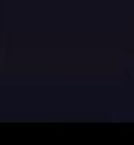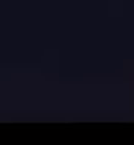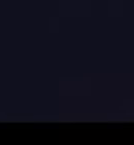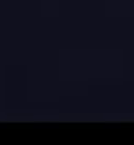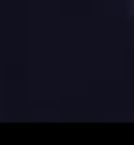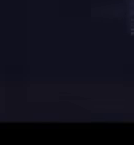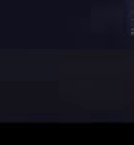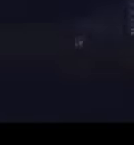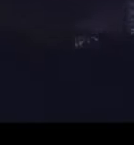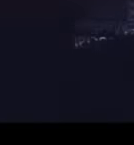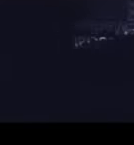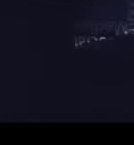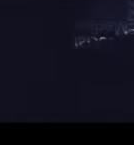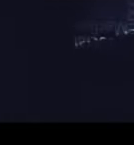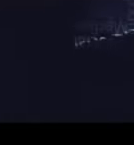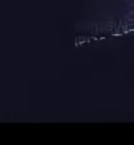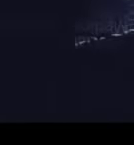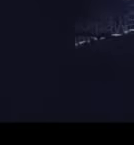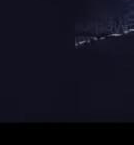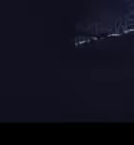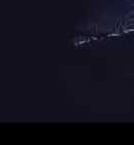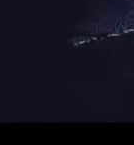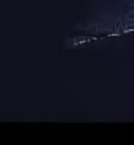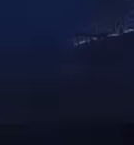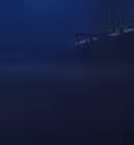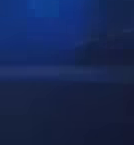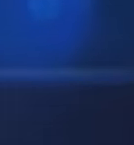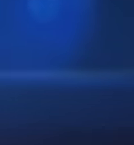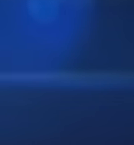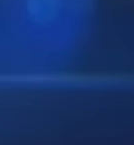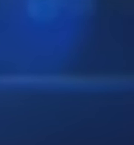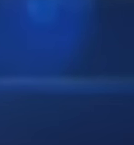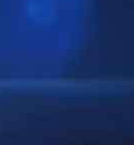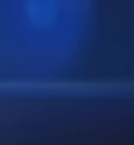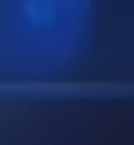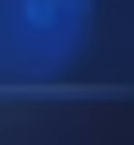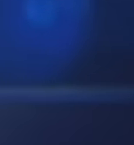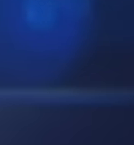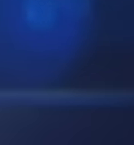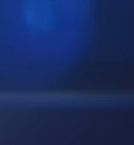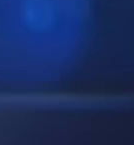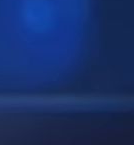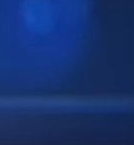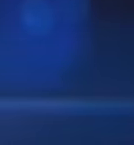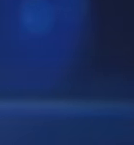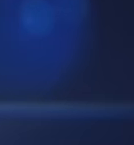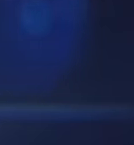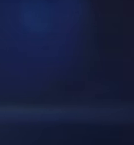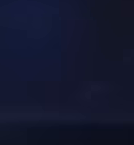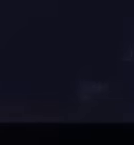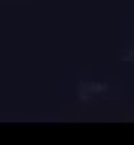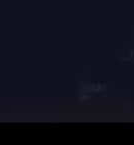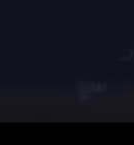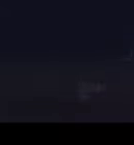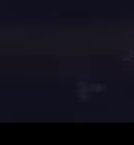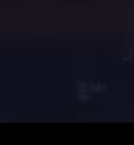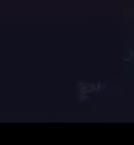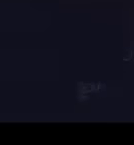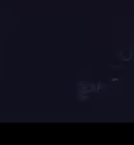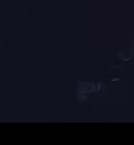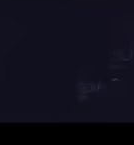por la presidencia. En un programa especial de Palabra Suelta. La propia evolución